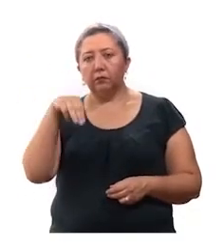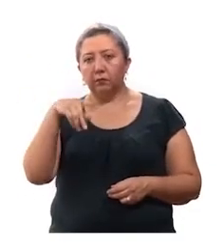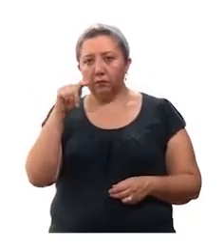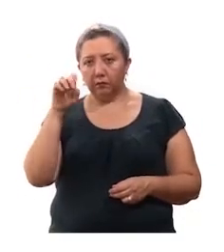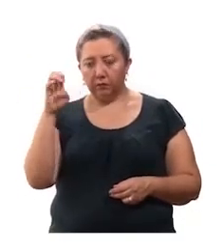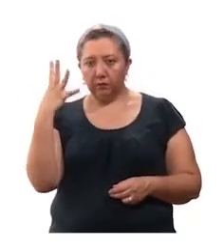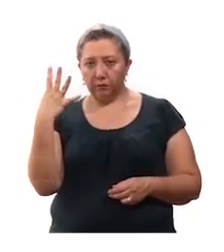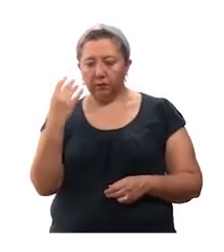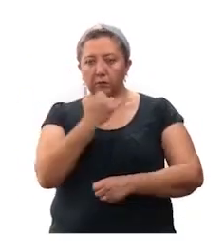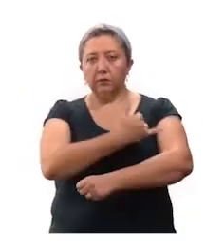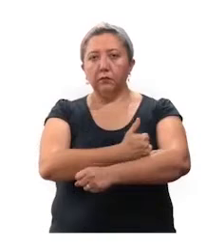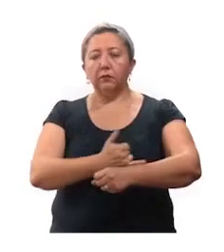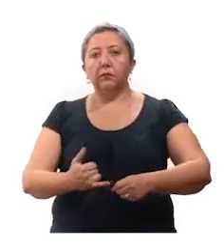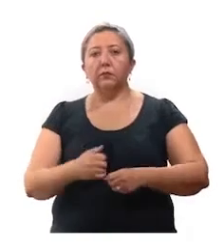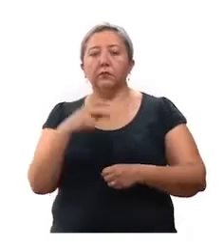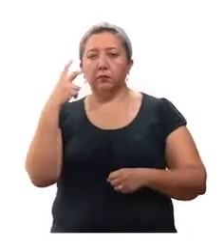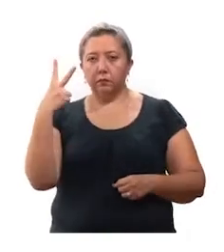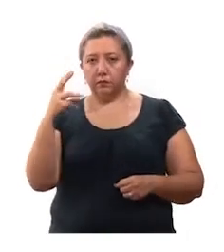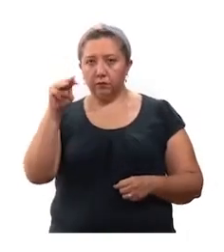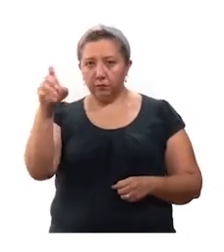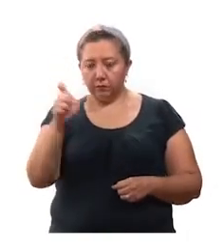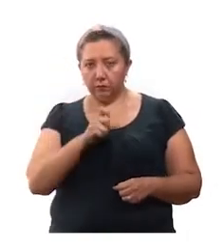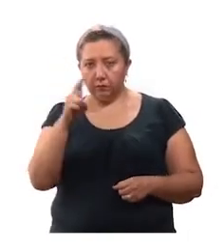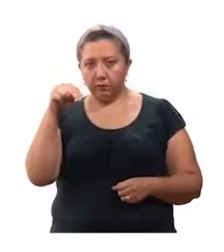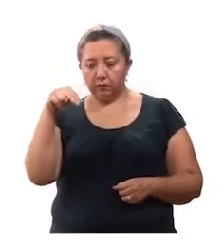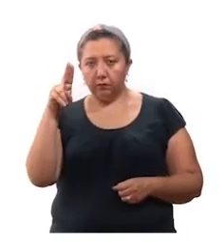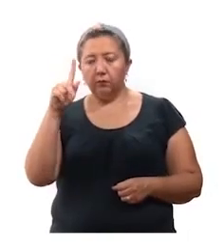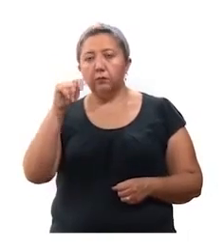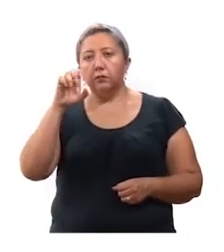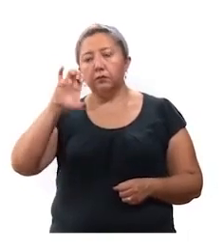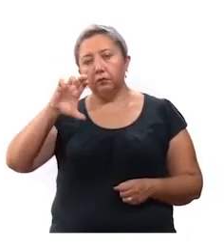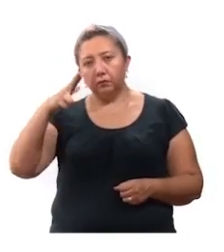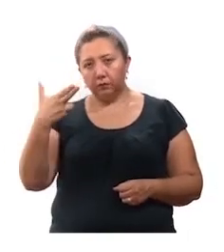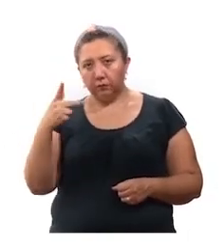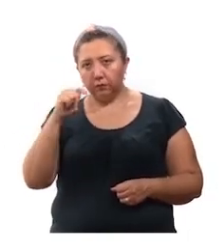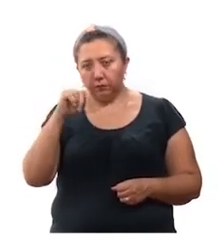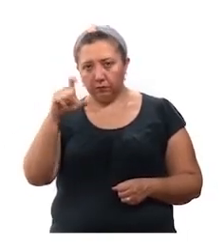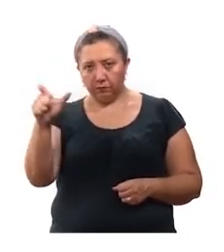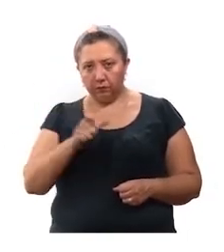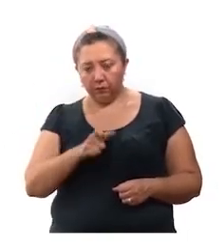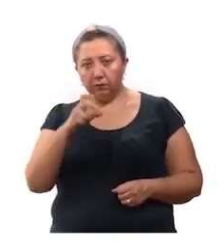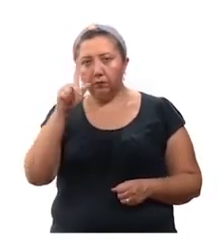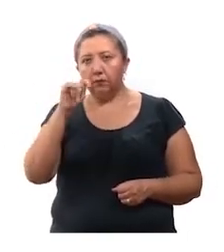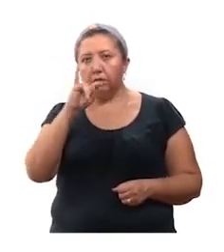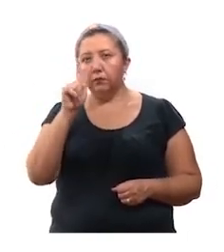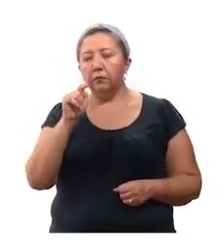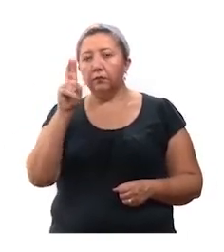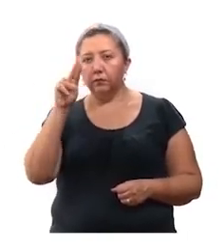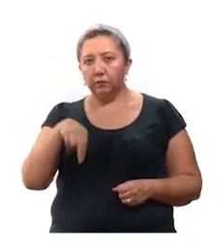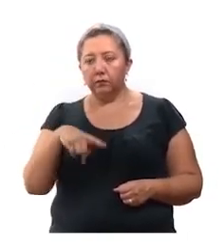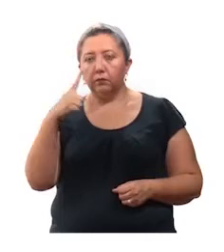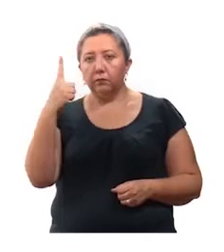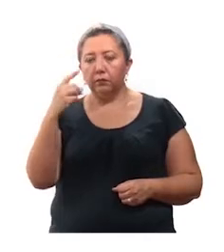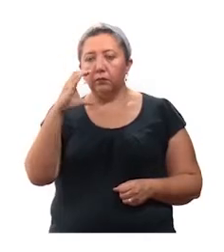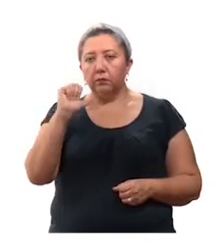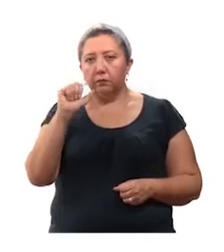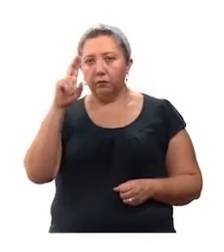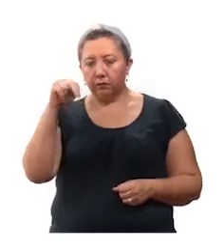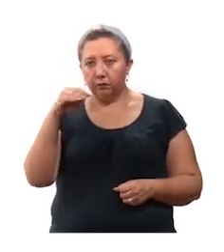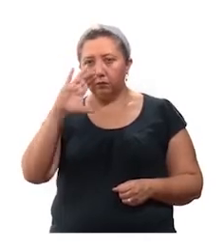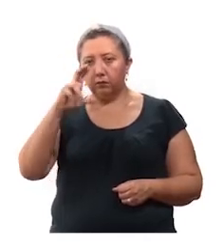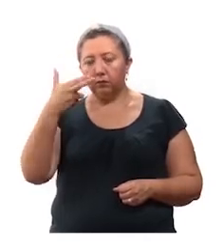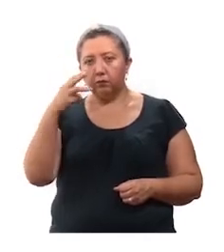Motul, 4 en Izamal, 2 en Maxcanú, Tecó, Tecash, Ticul y Tizimín, 1 en